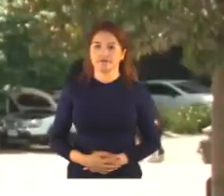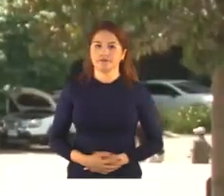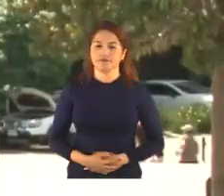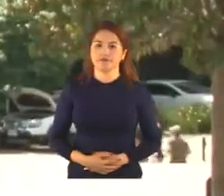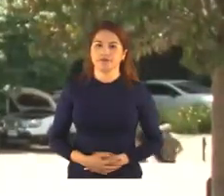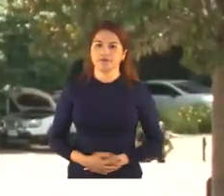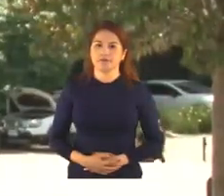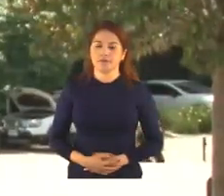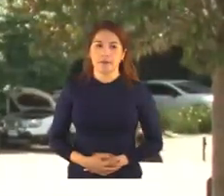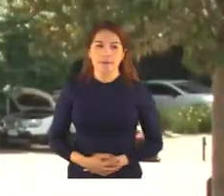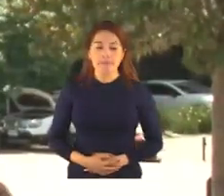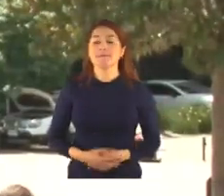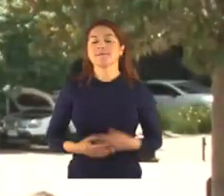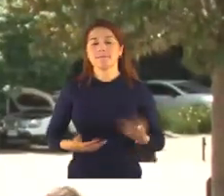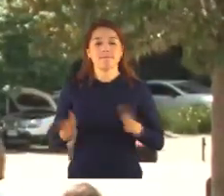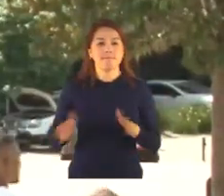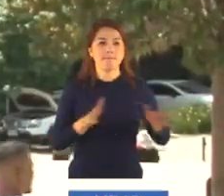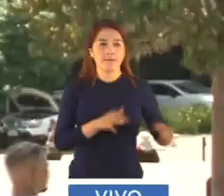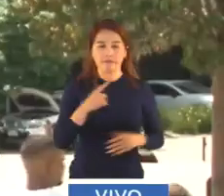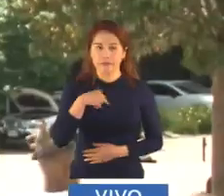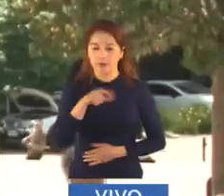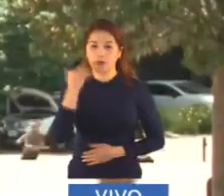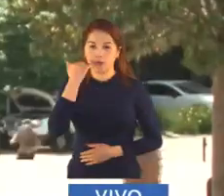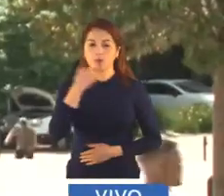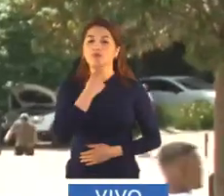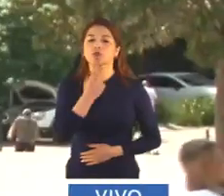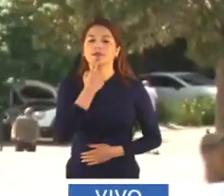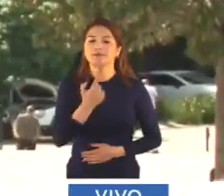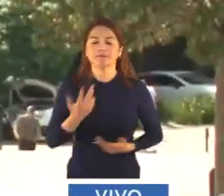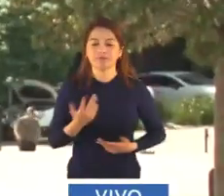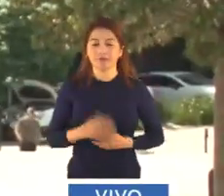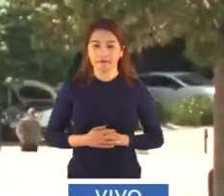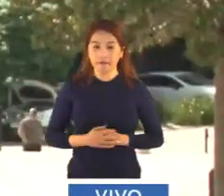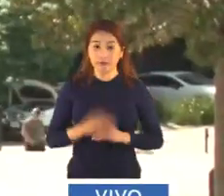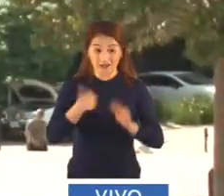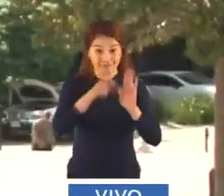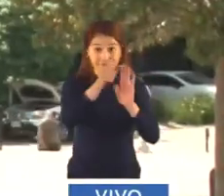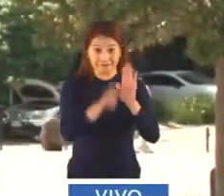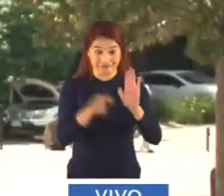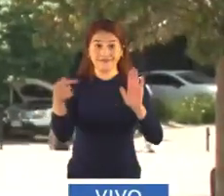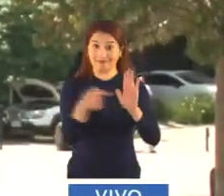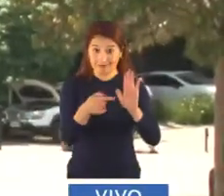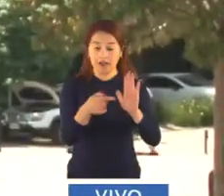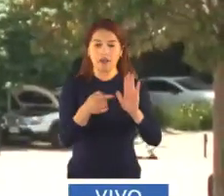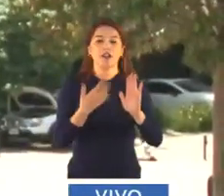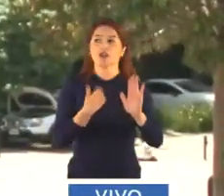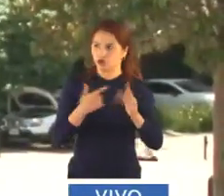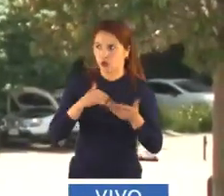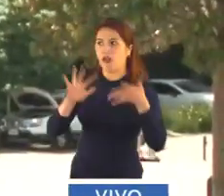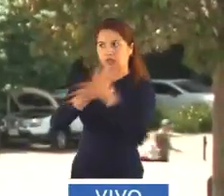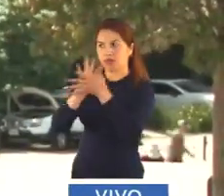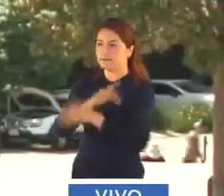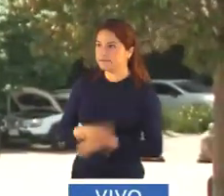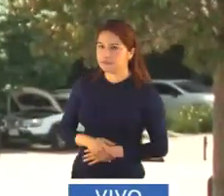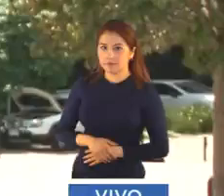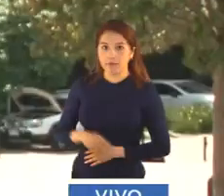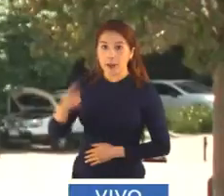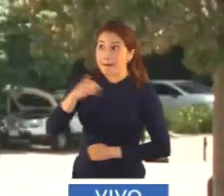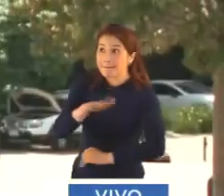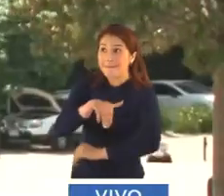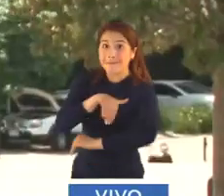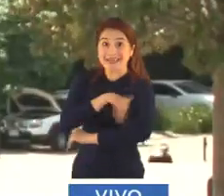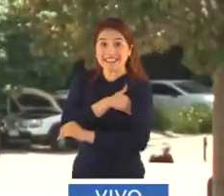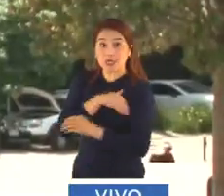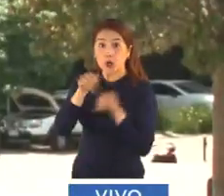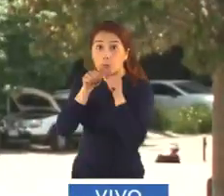Lo que dice el personero es que esta situación fue conocida por el Ministerio Público del municipio de Peque a